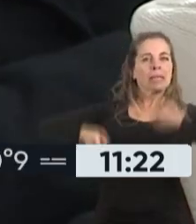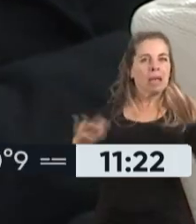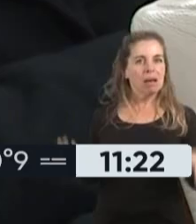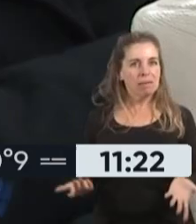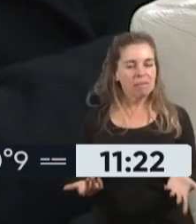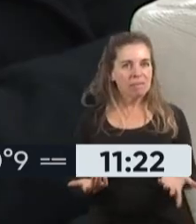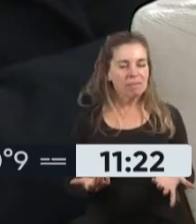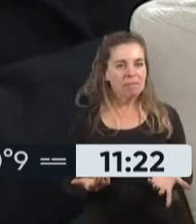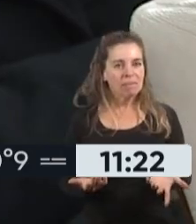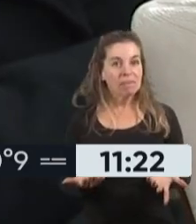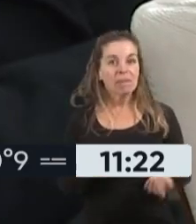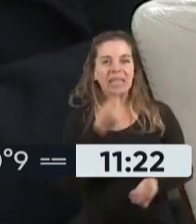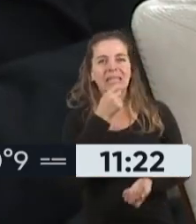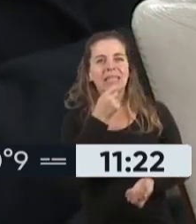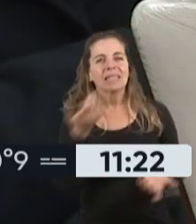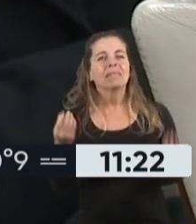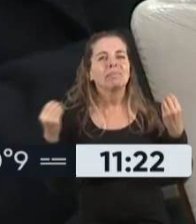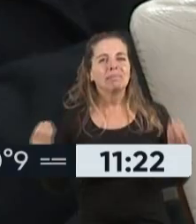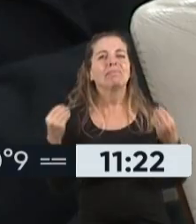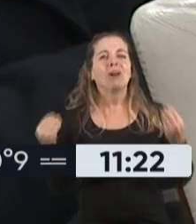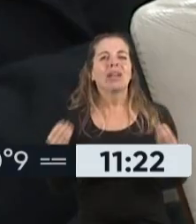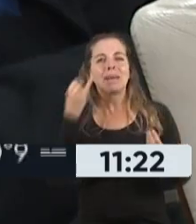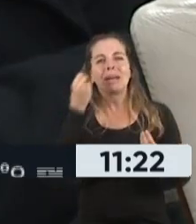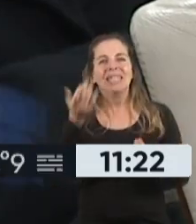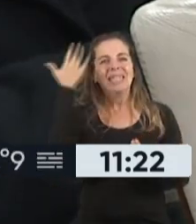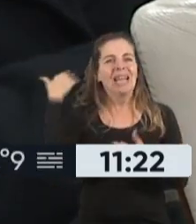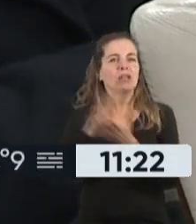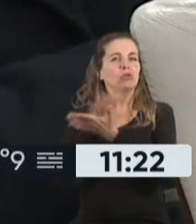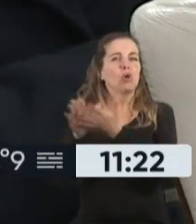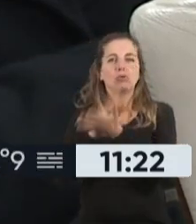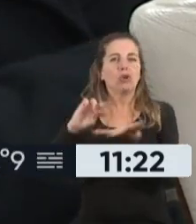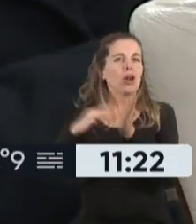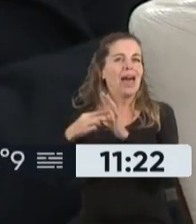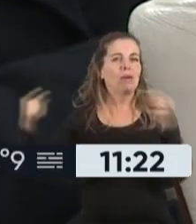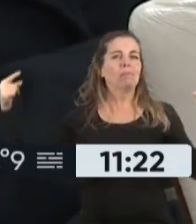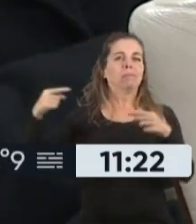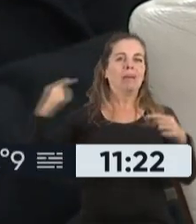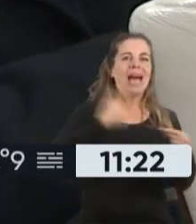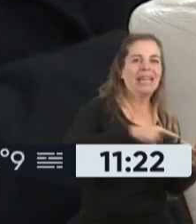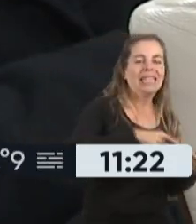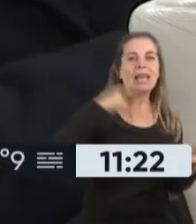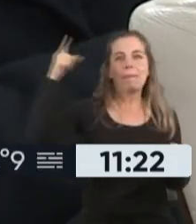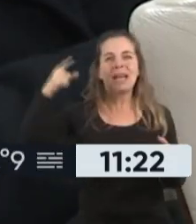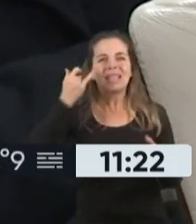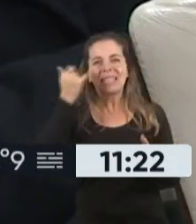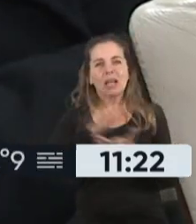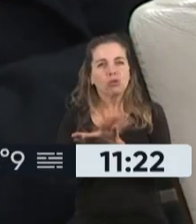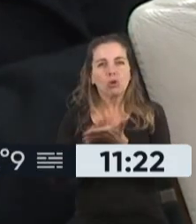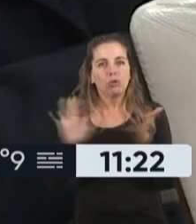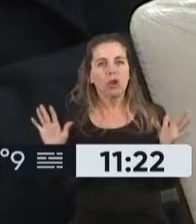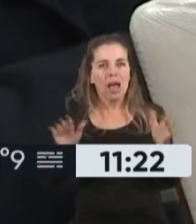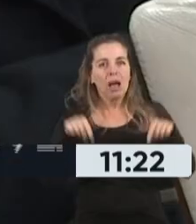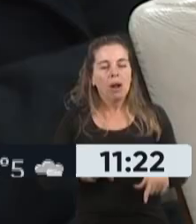¿Por qué si los cruces con España ya estaban saldados, como usted ha dicho en alguna otra ocasión aquí? ¿Por qué